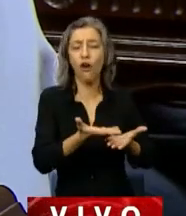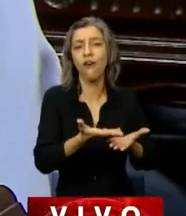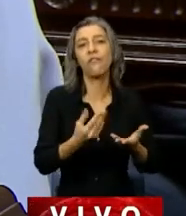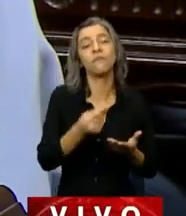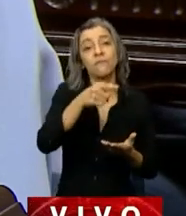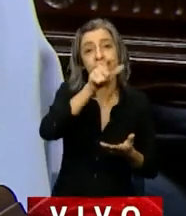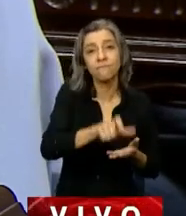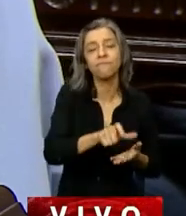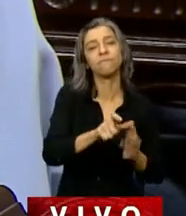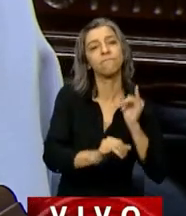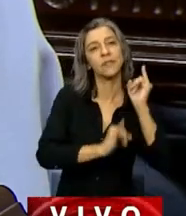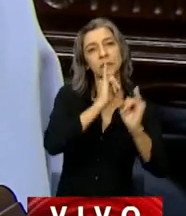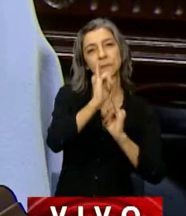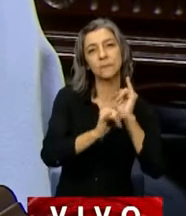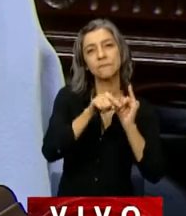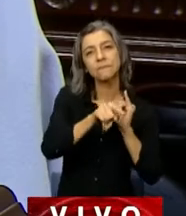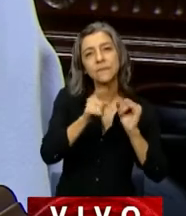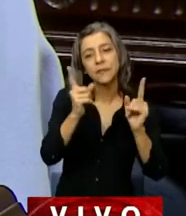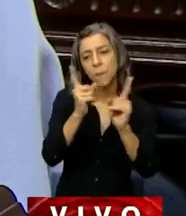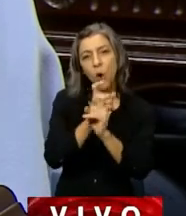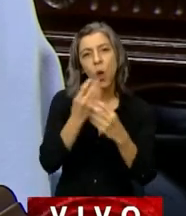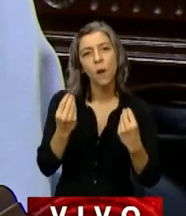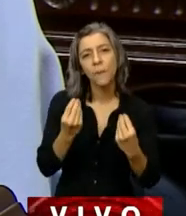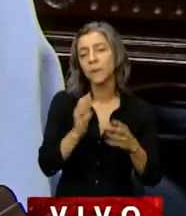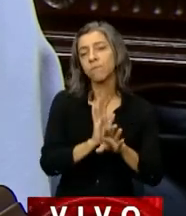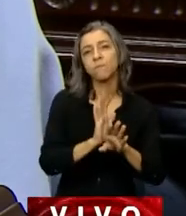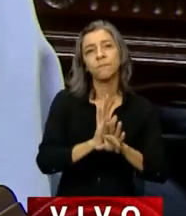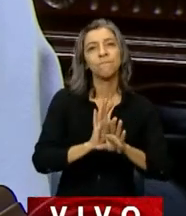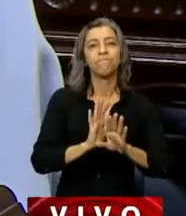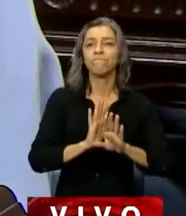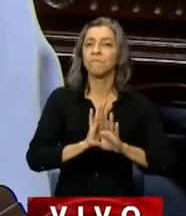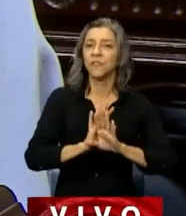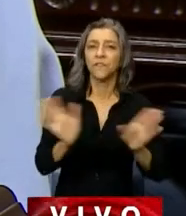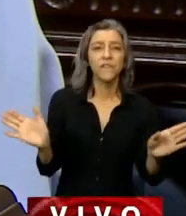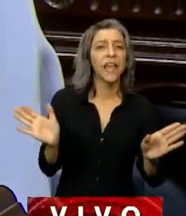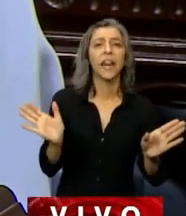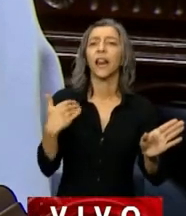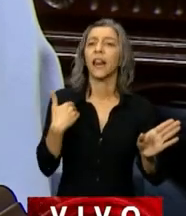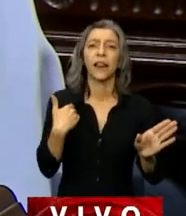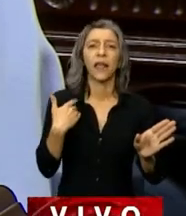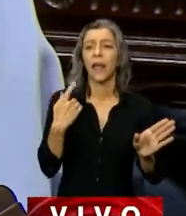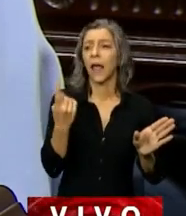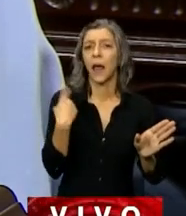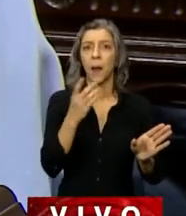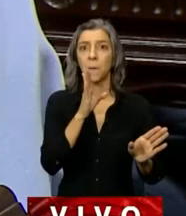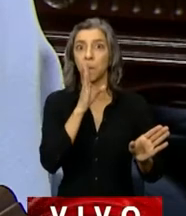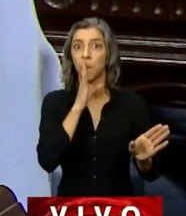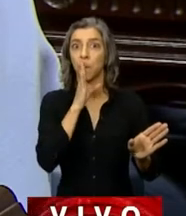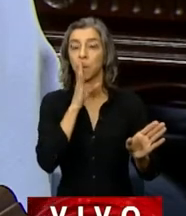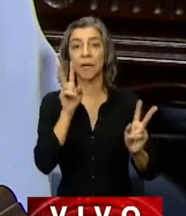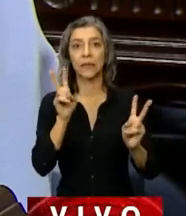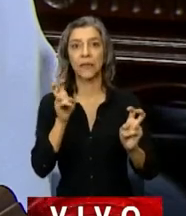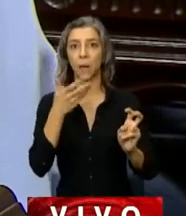esta problemática la necesidad de terminar con la conspiración del silencio. Muchas veces